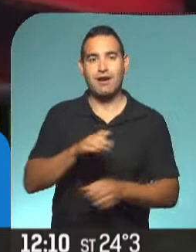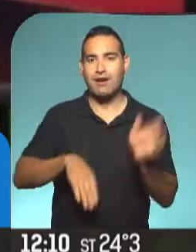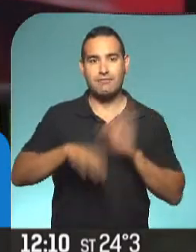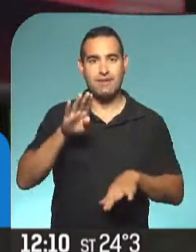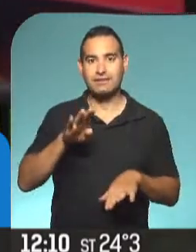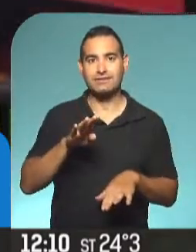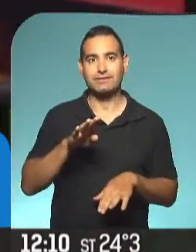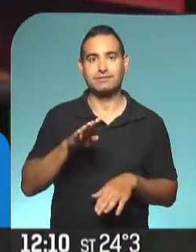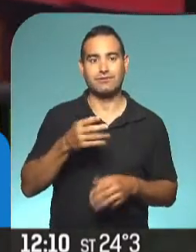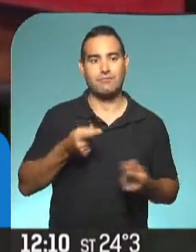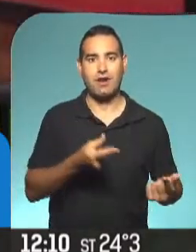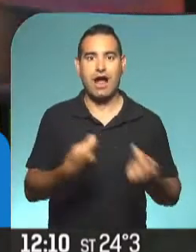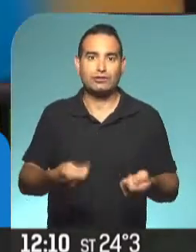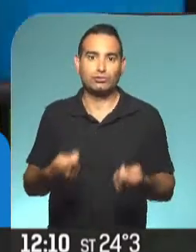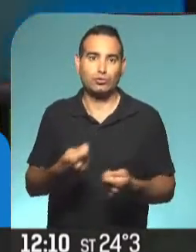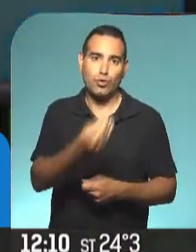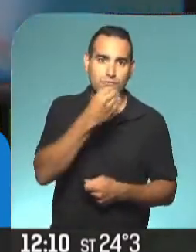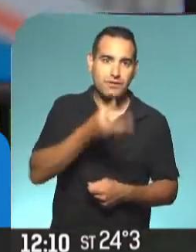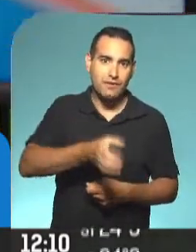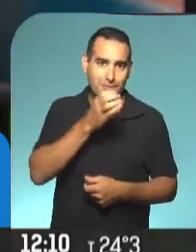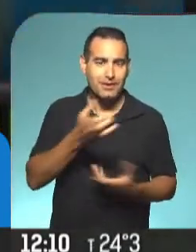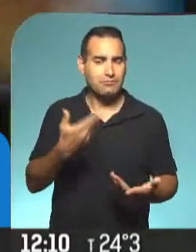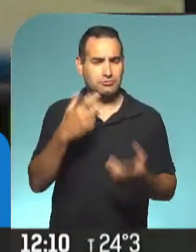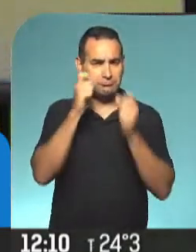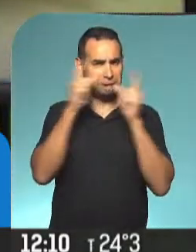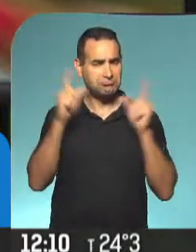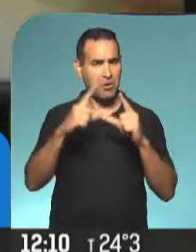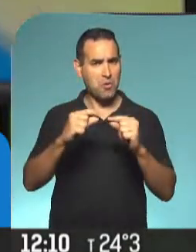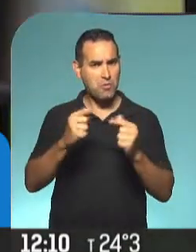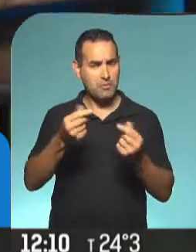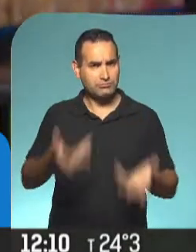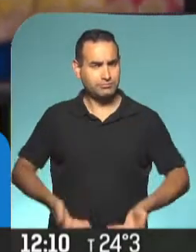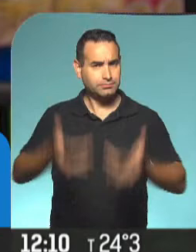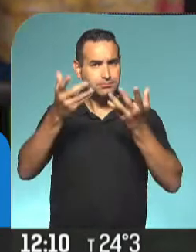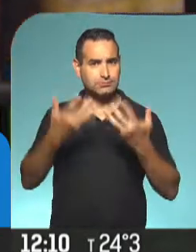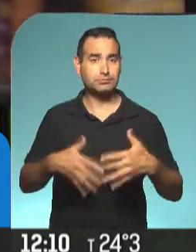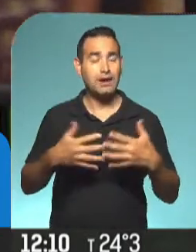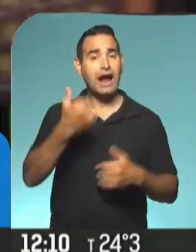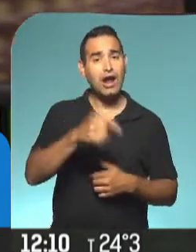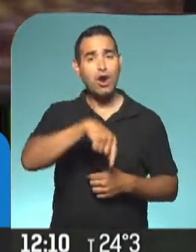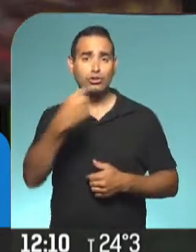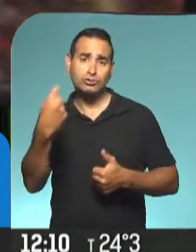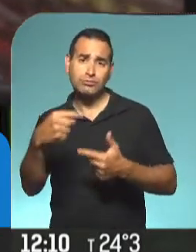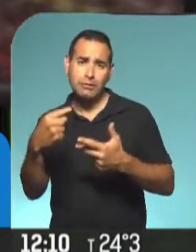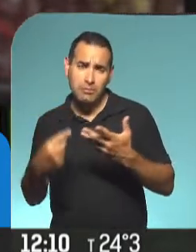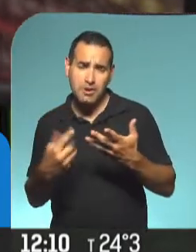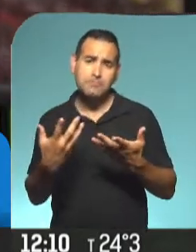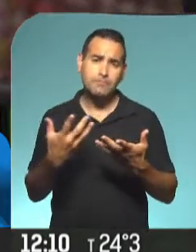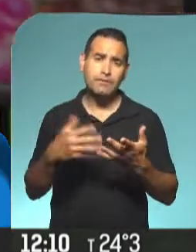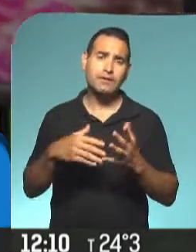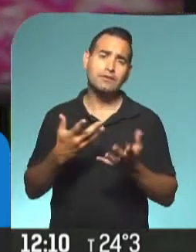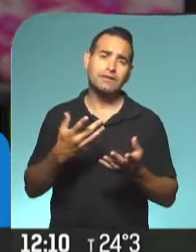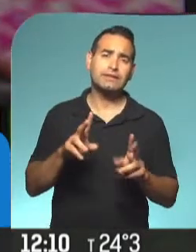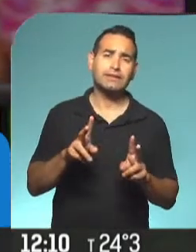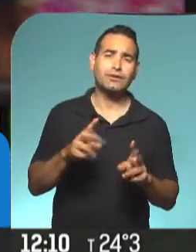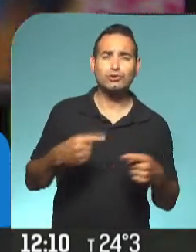este rubro, así que eso siempre llama mucho la atención o enciende mucho las alarmas. Y después hay otros rubros quizás más relacionados con